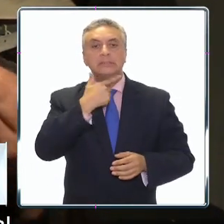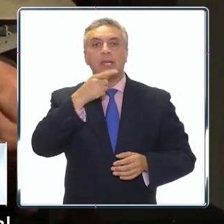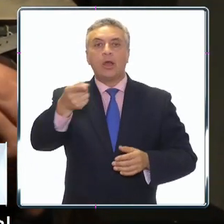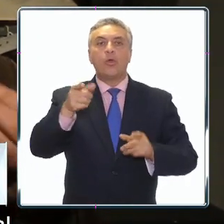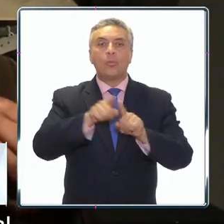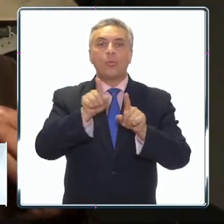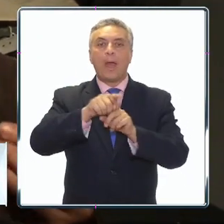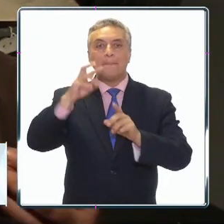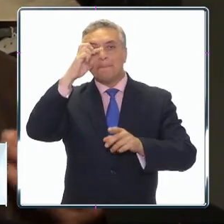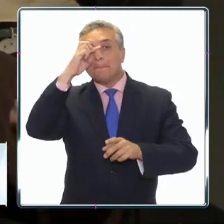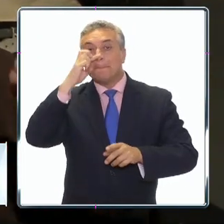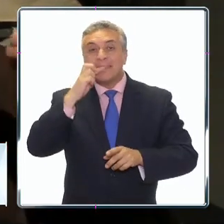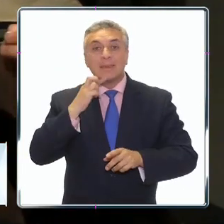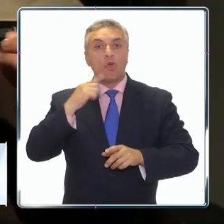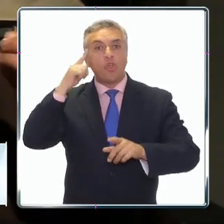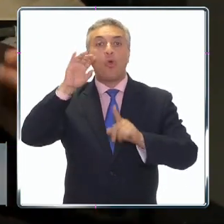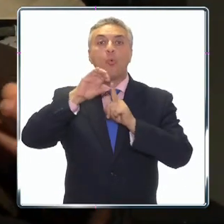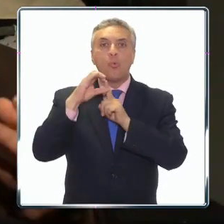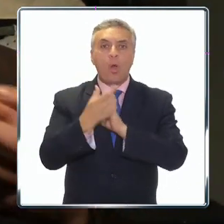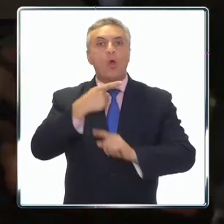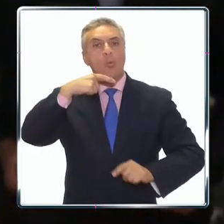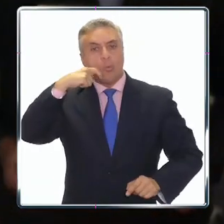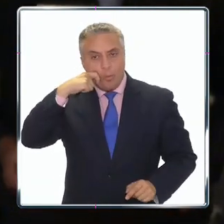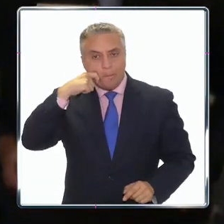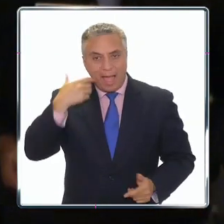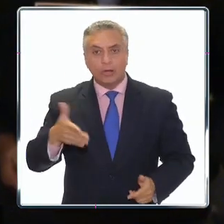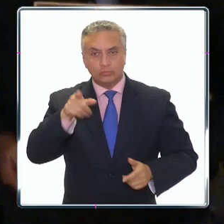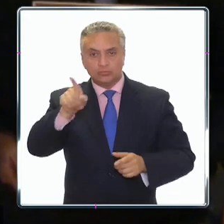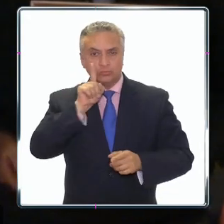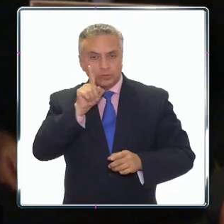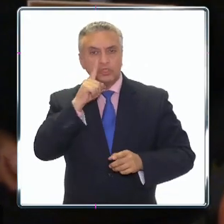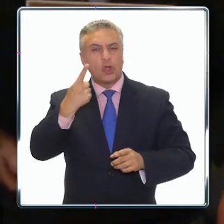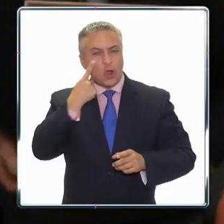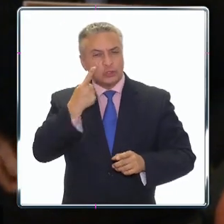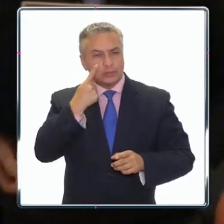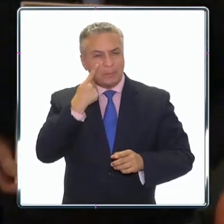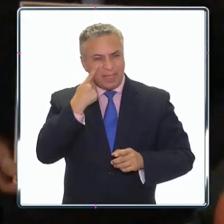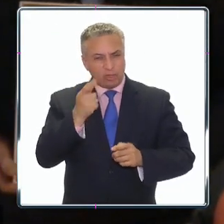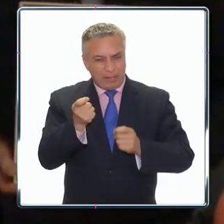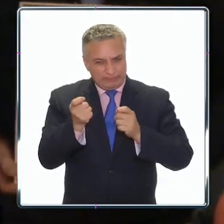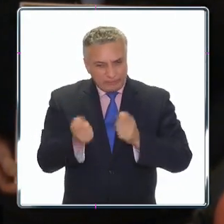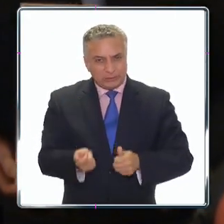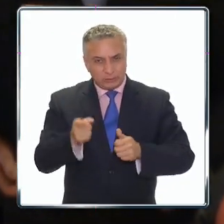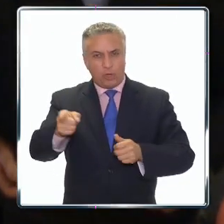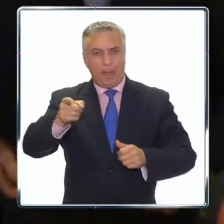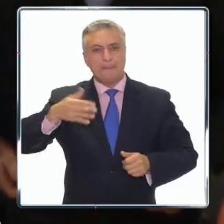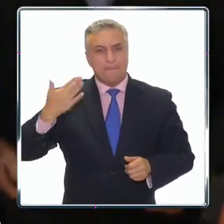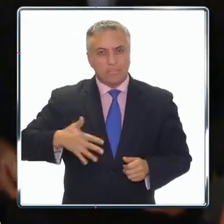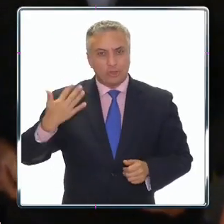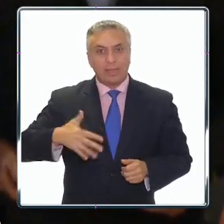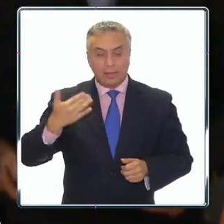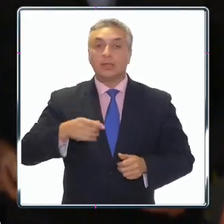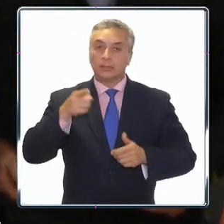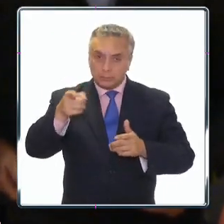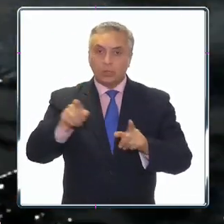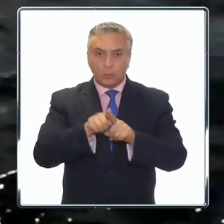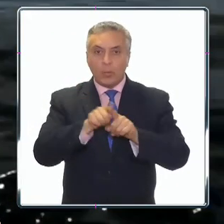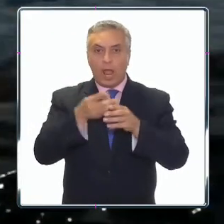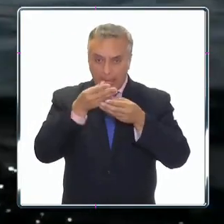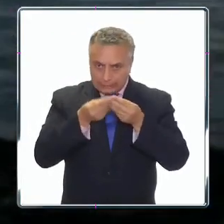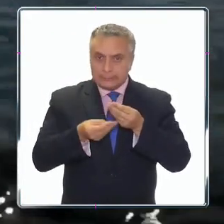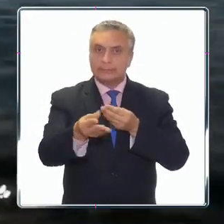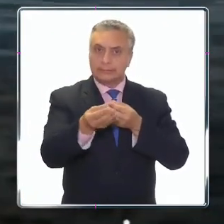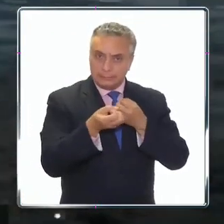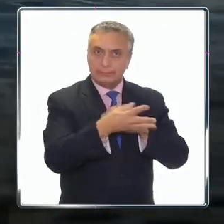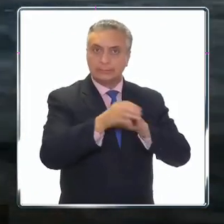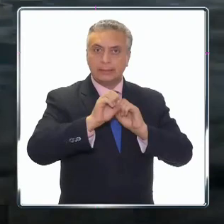humano, el patrimonio cultural humano, es decir, de las personas que tienen un conocimiento específico importante y que es importante que lo transfieran a